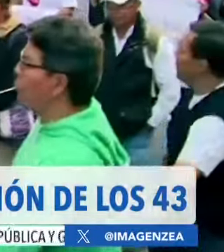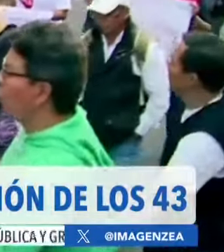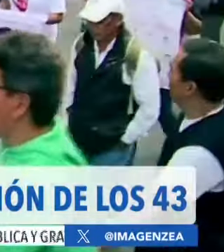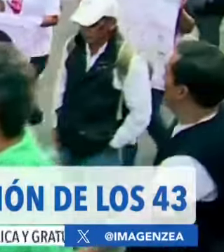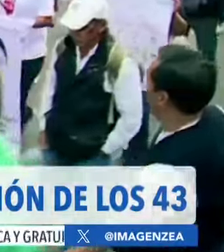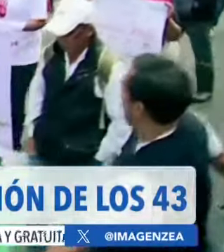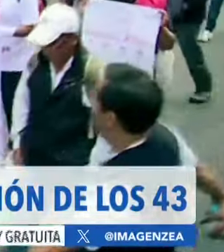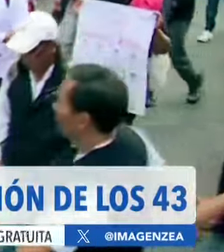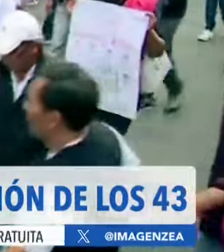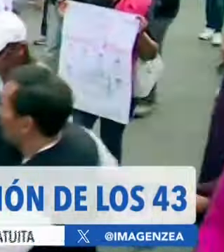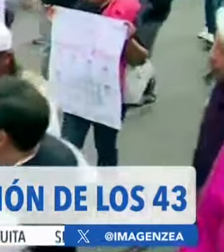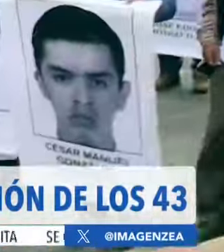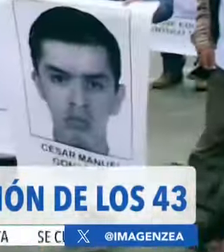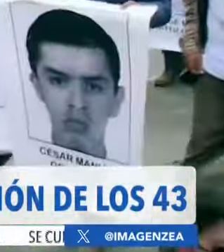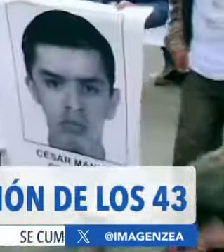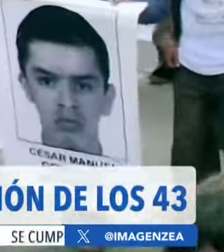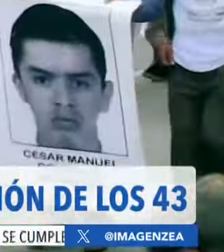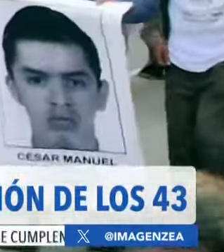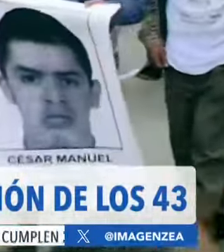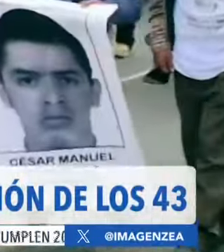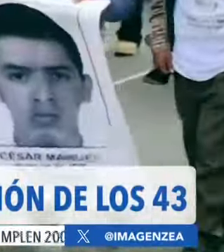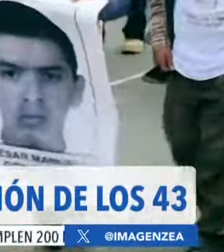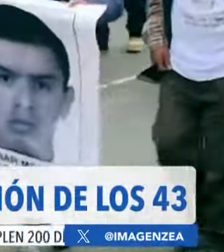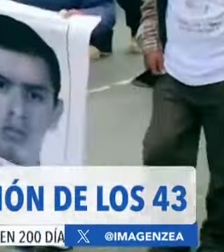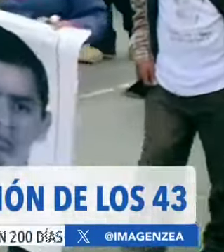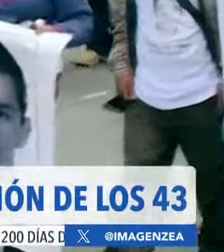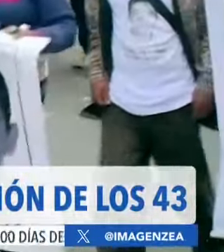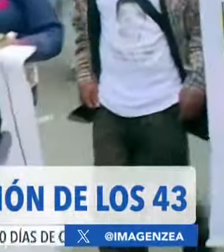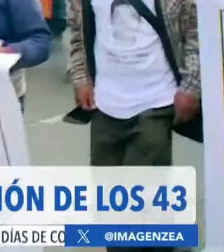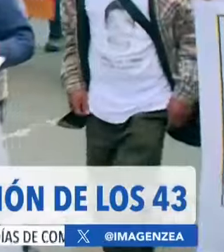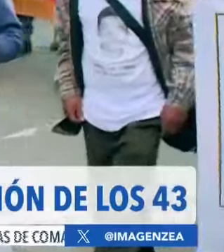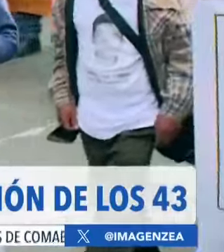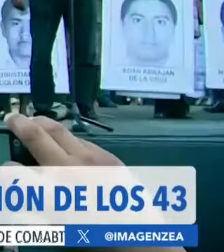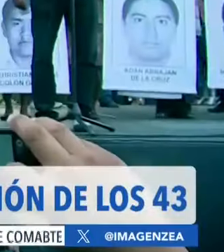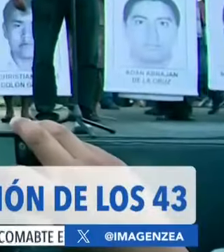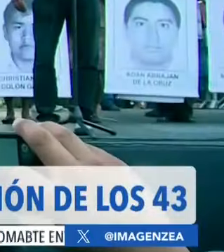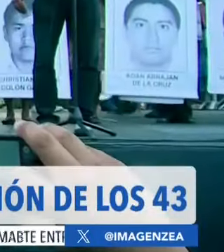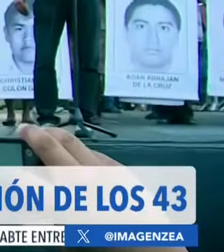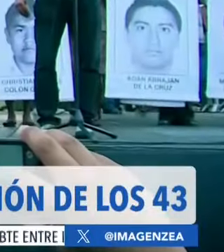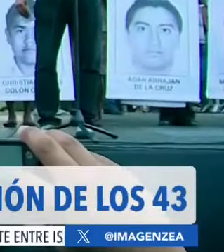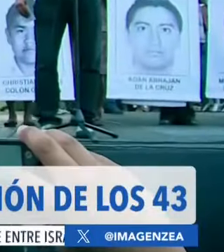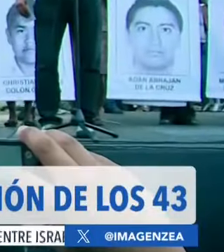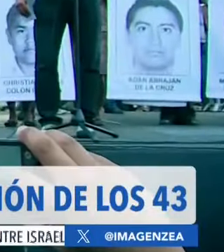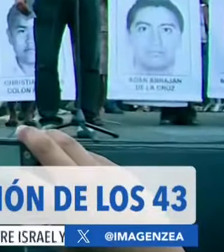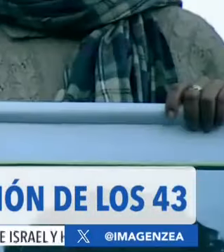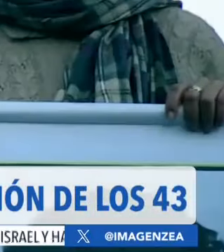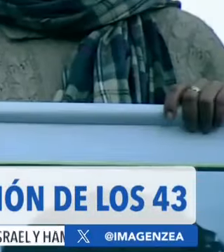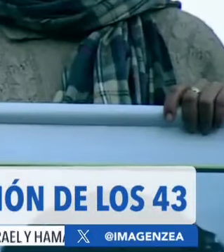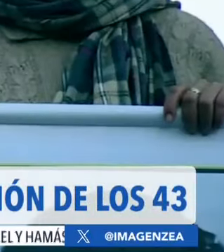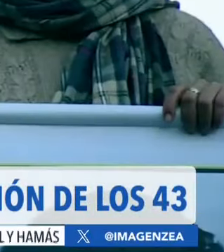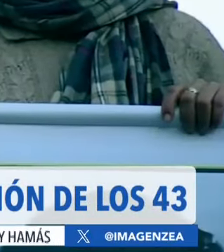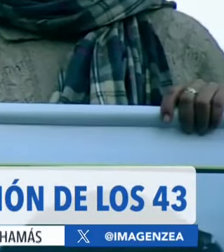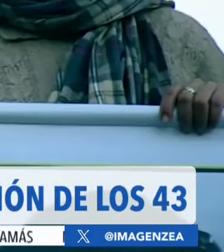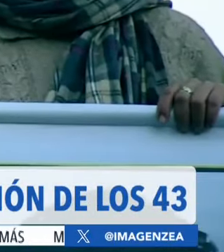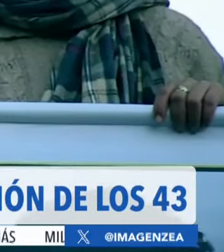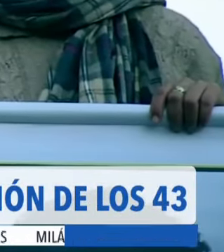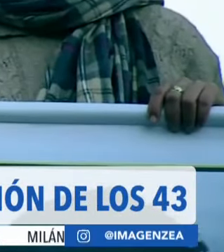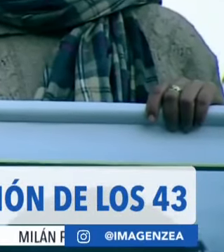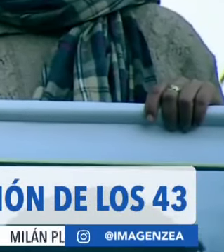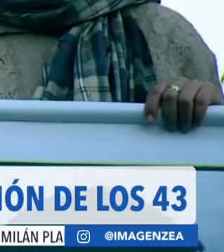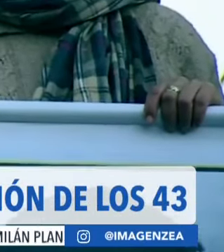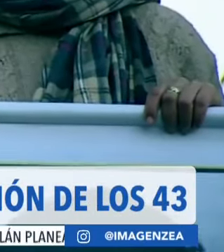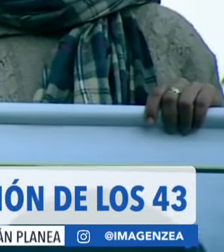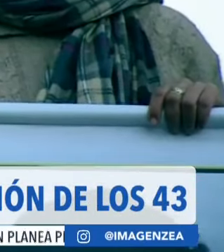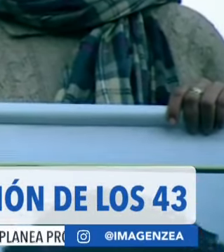y la opción legal también podría ayudar a resolver otros casos relevantes para el país. Sobre las versiones de sus adversarios políticos, el presidente rechazó que